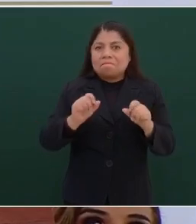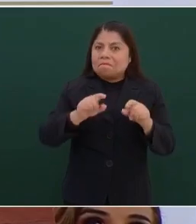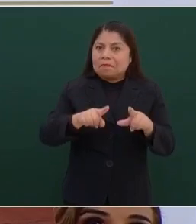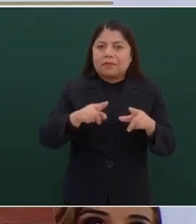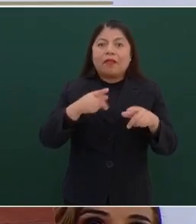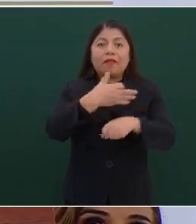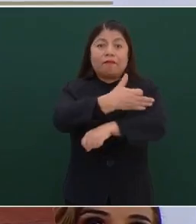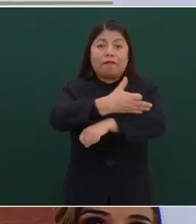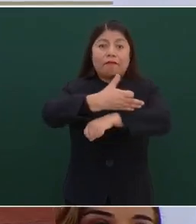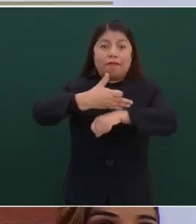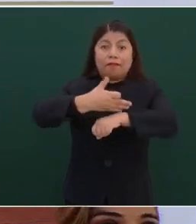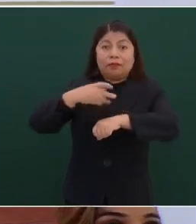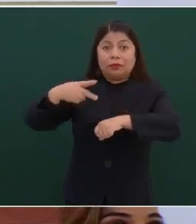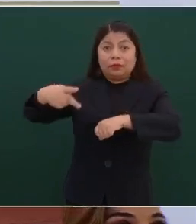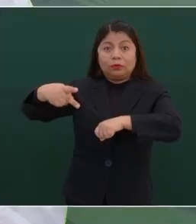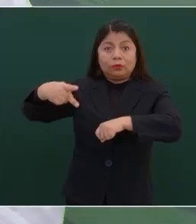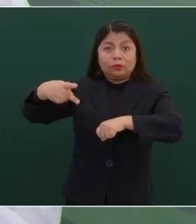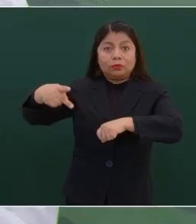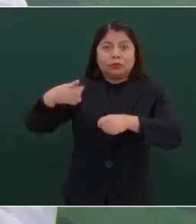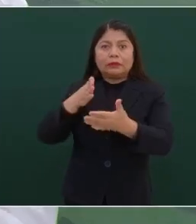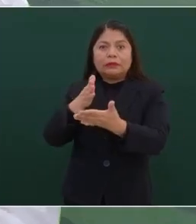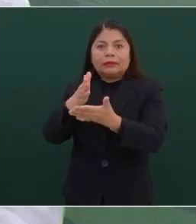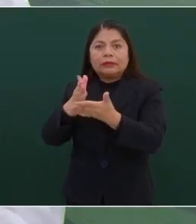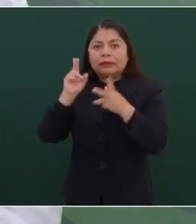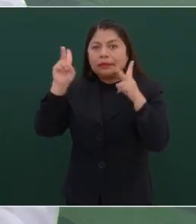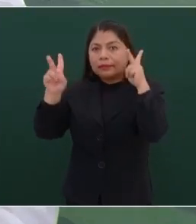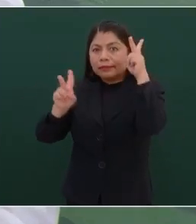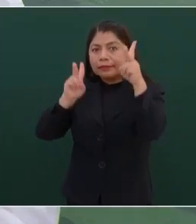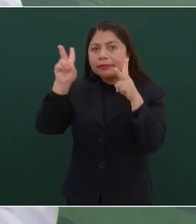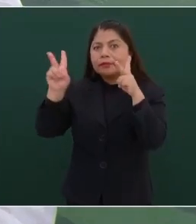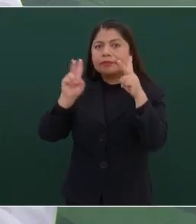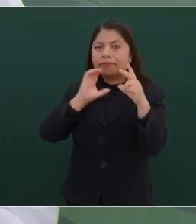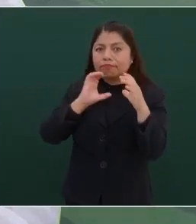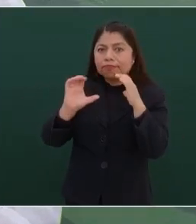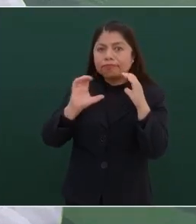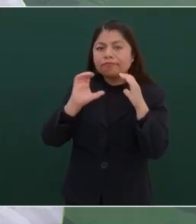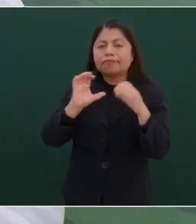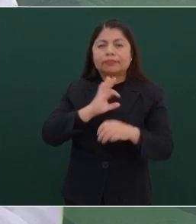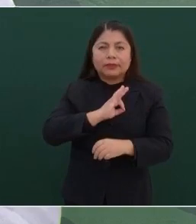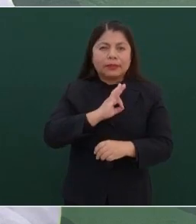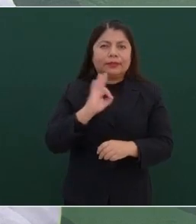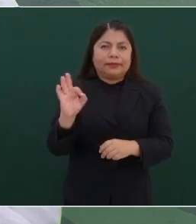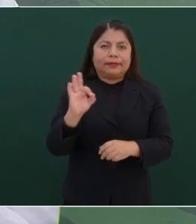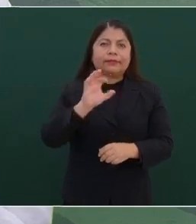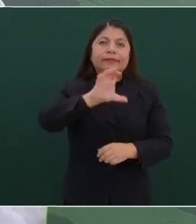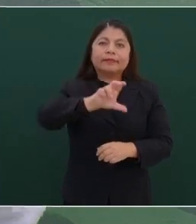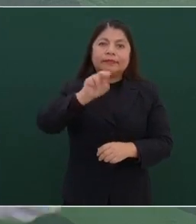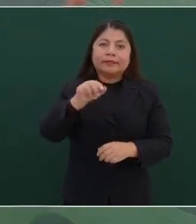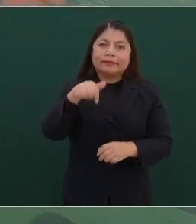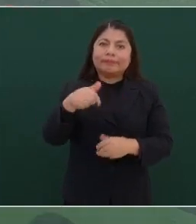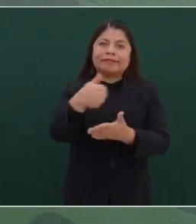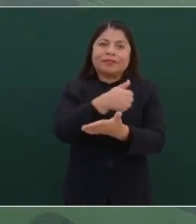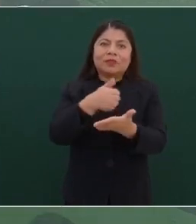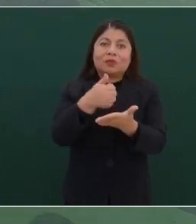visitarlos, pero ya no en la ciudad. Cancún ha crecido mucho. Y ya